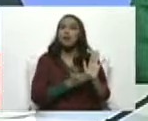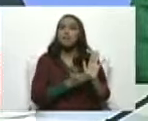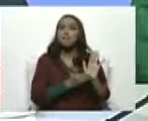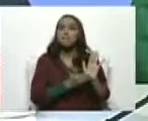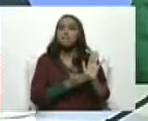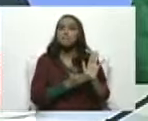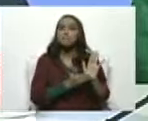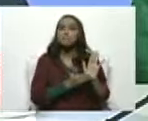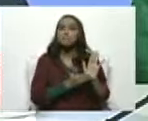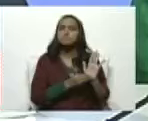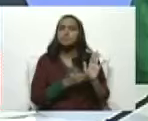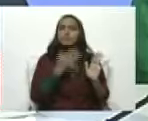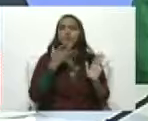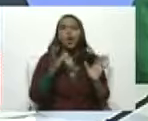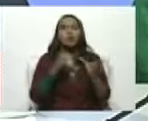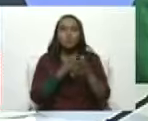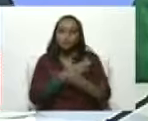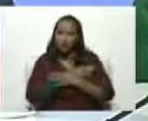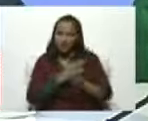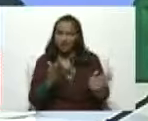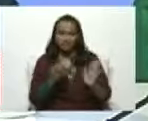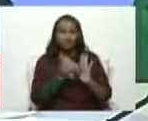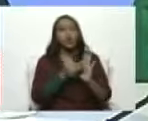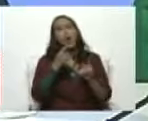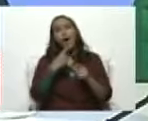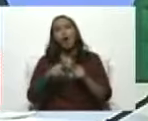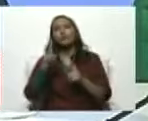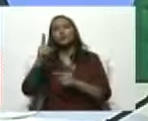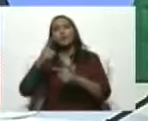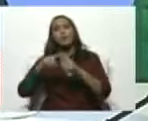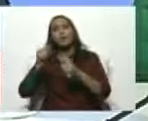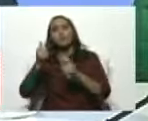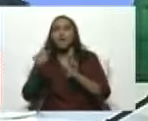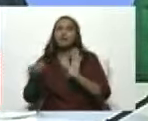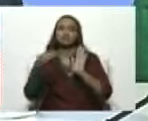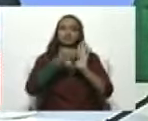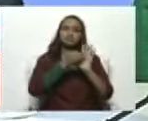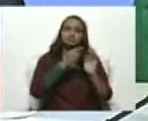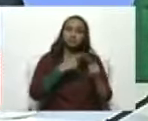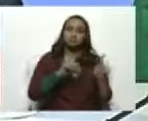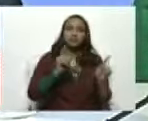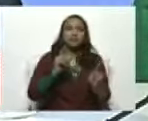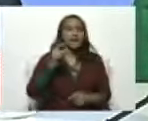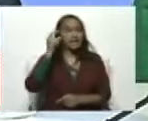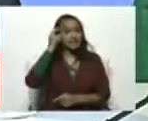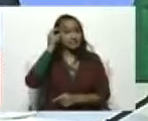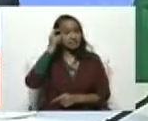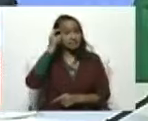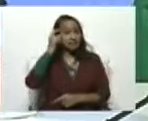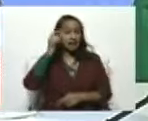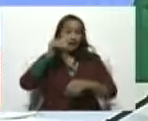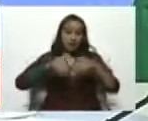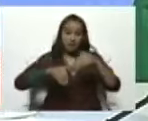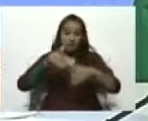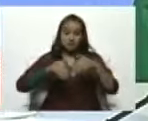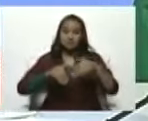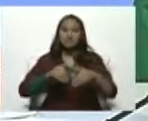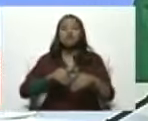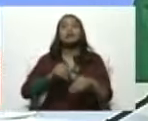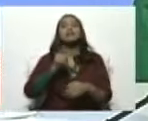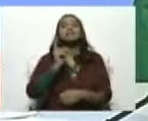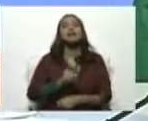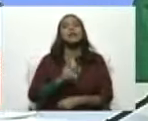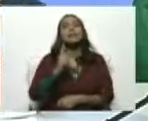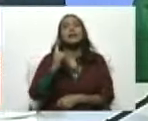de soberanía. Lo metieron en otro 1x10. El día de la elección, esa persona debería